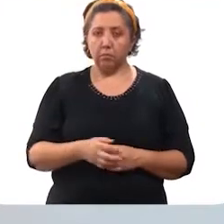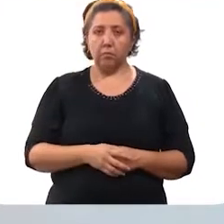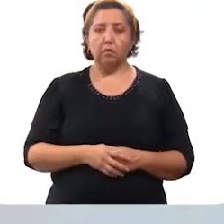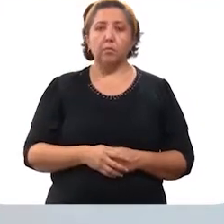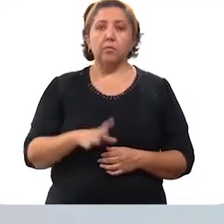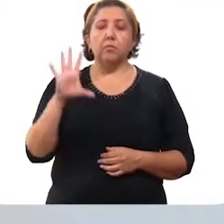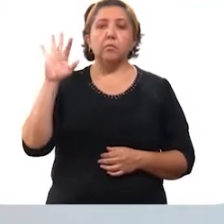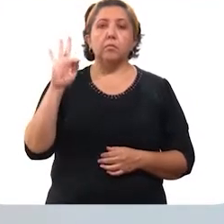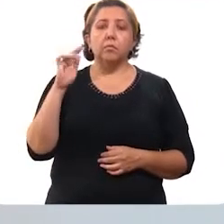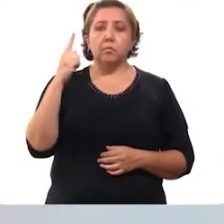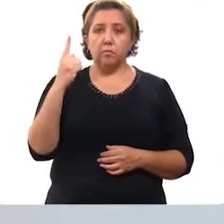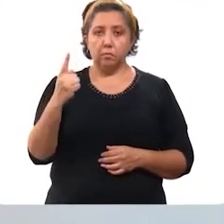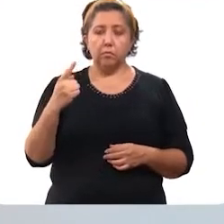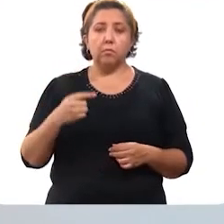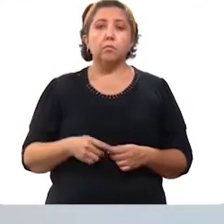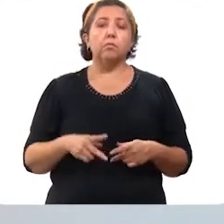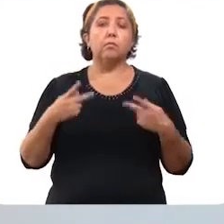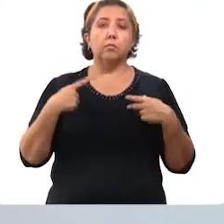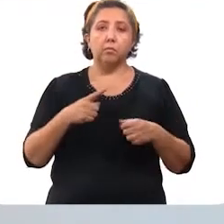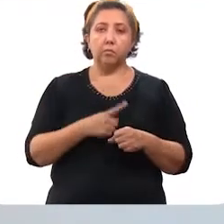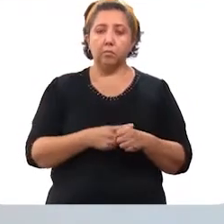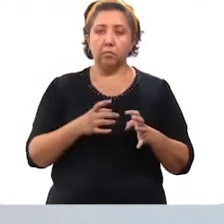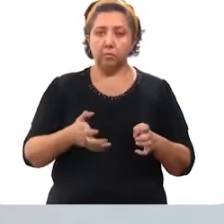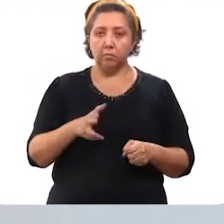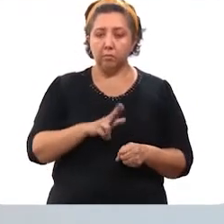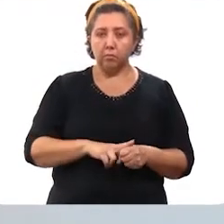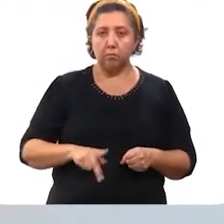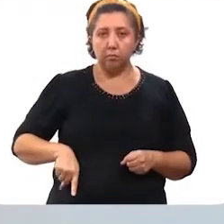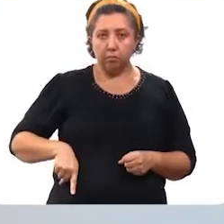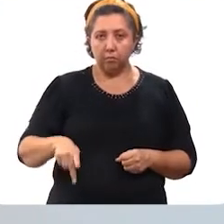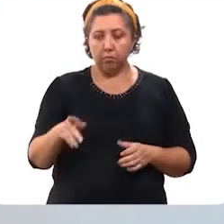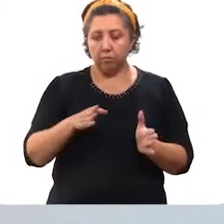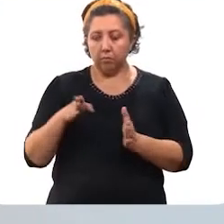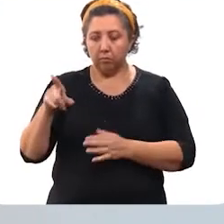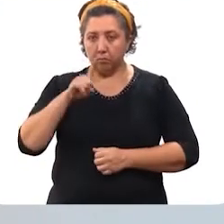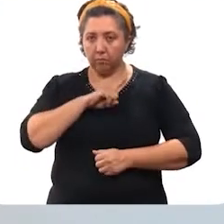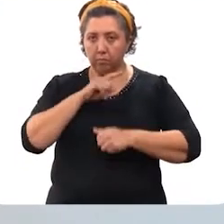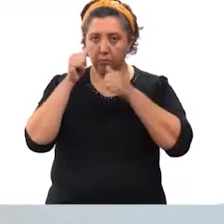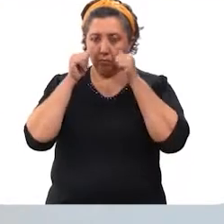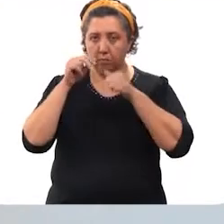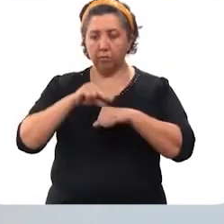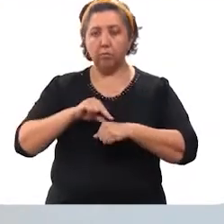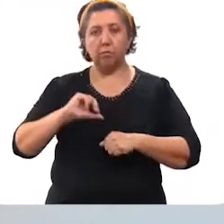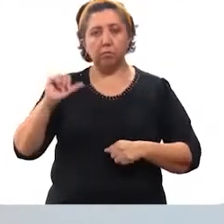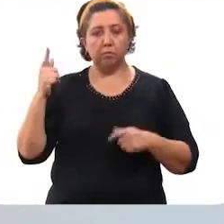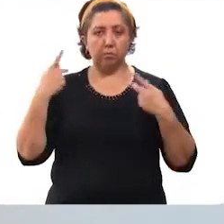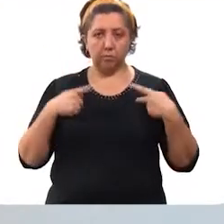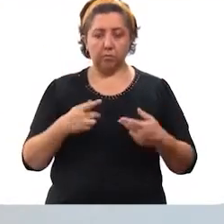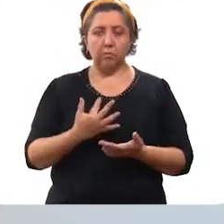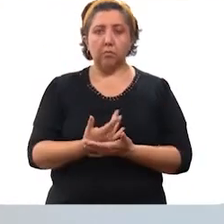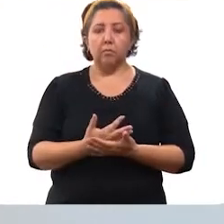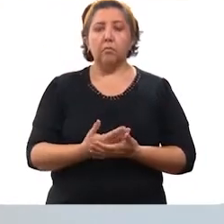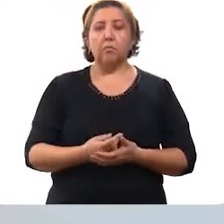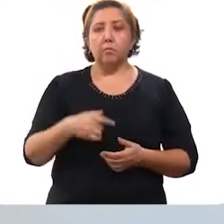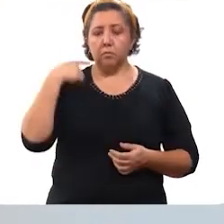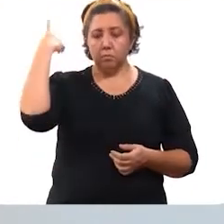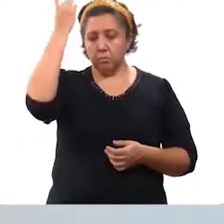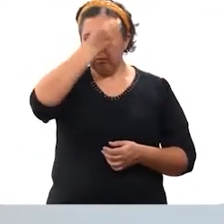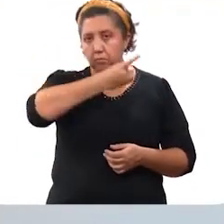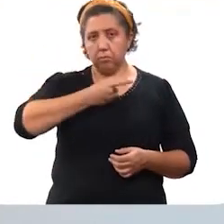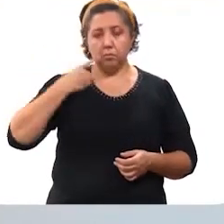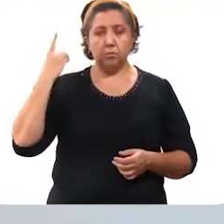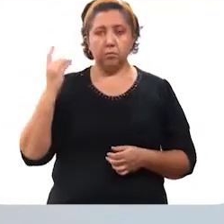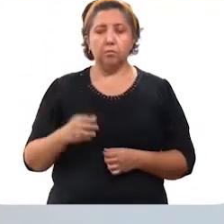mencionó, 41 de los casos positivos están en hospitales públicos y en aislamiento total. Hay otros pacientes a la espera